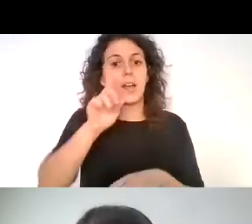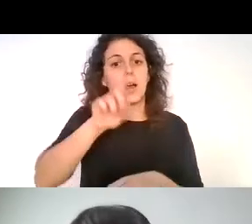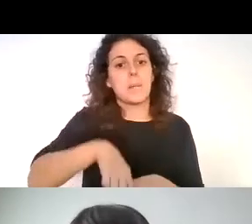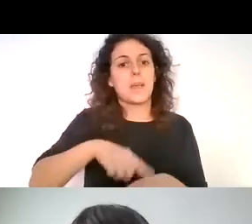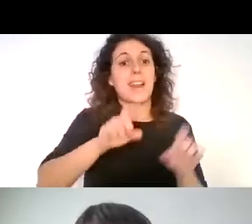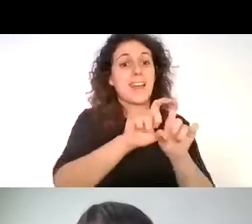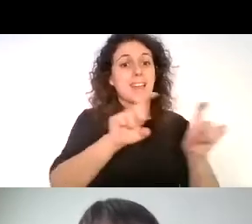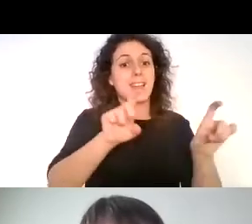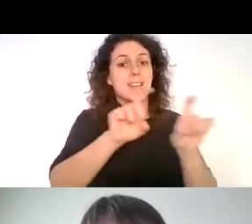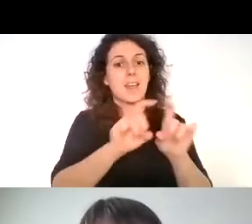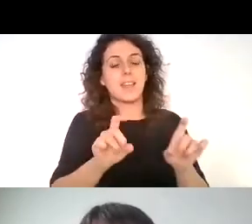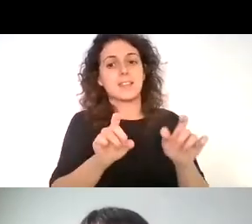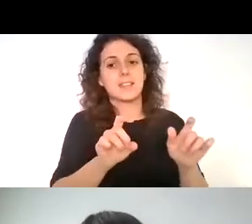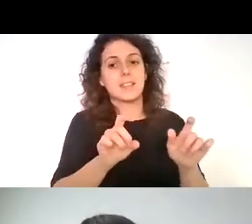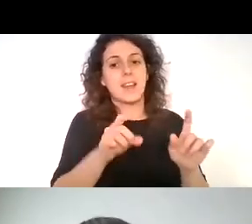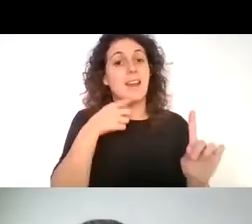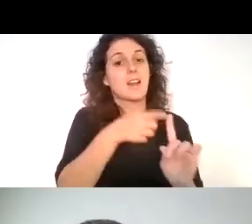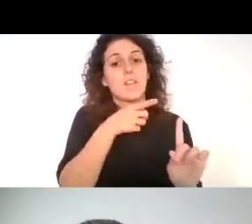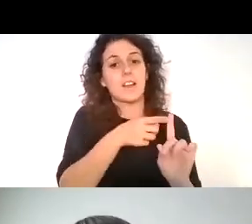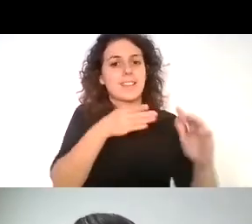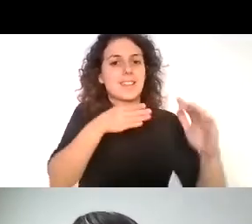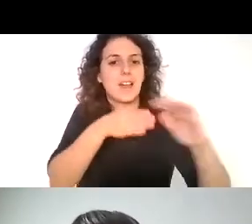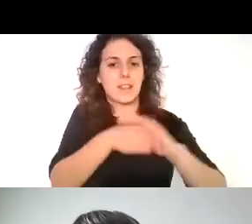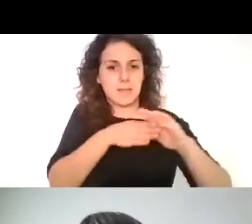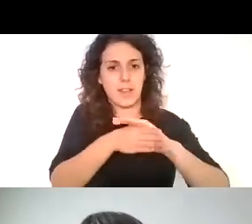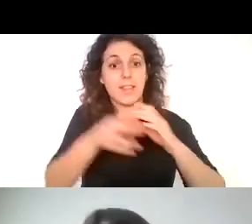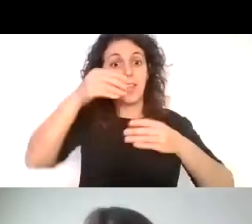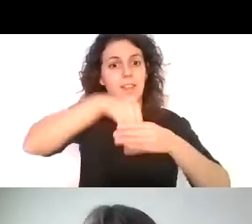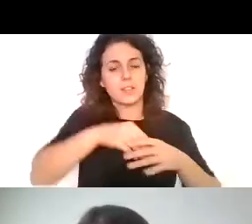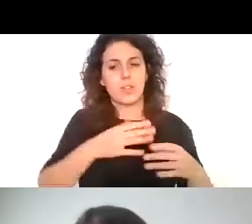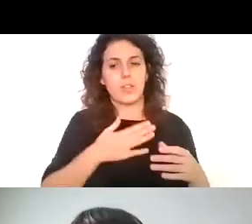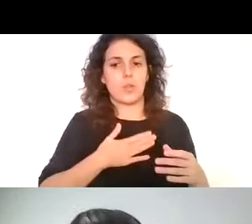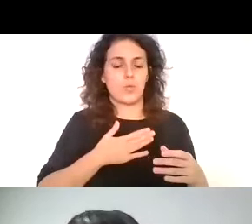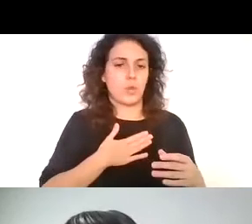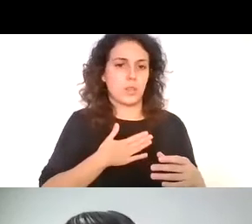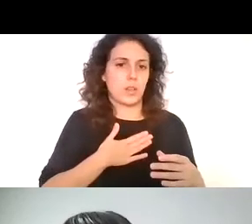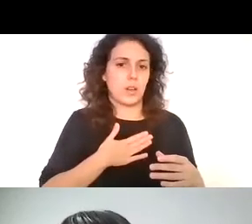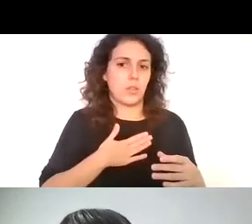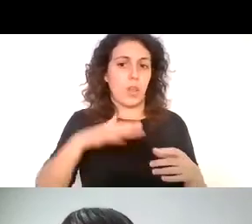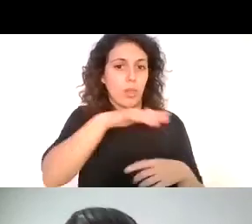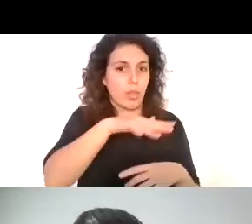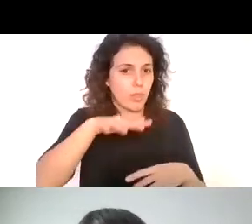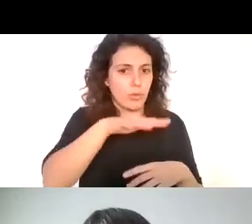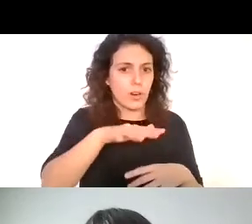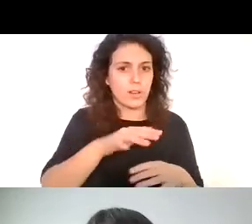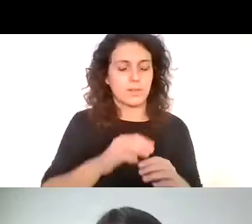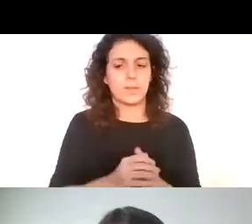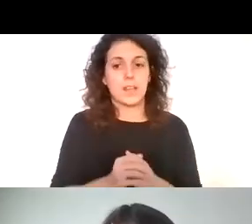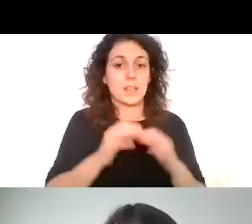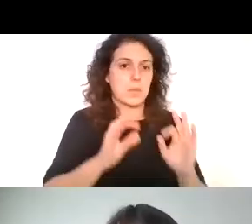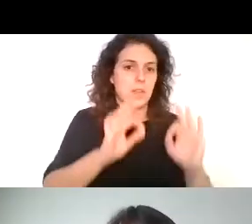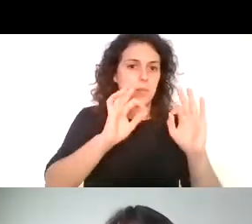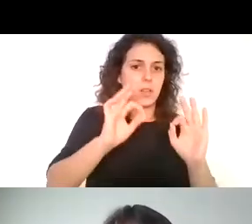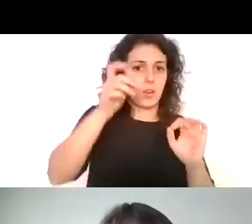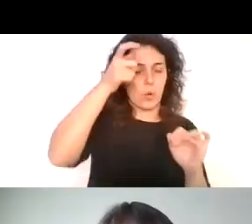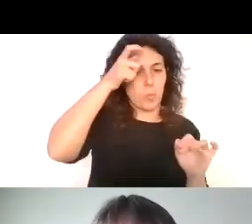entidades referentes en accesibilidad, al menos dentro de nuestra demarcación, en nuestro caso tanto comarca de Baix